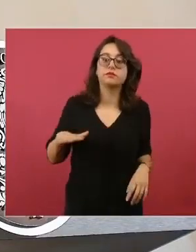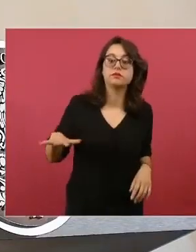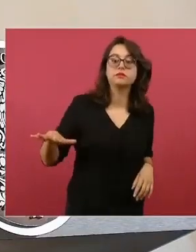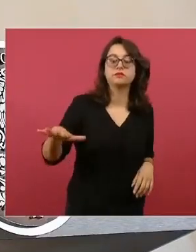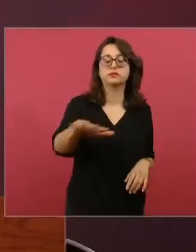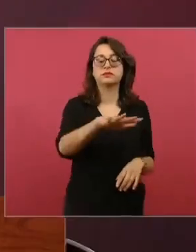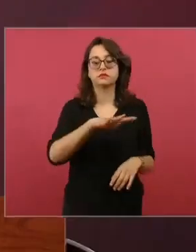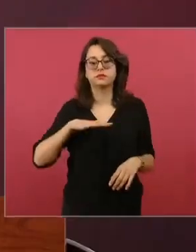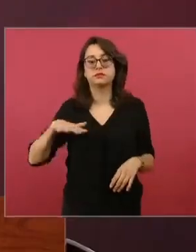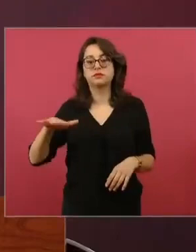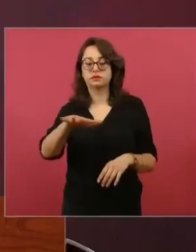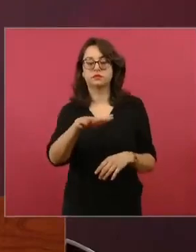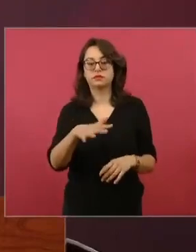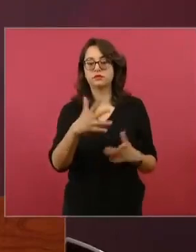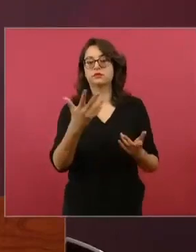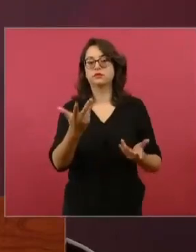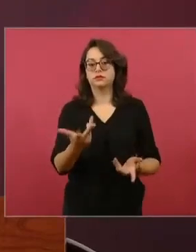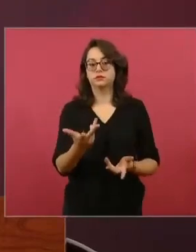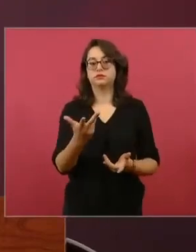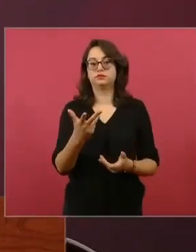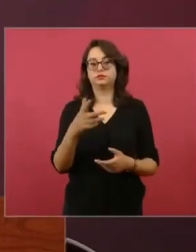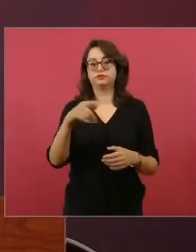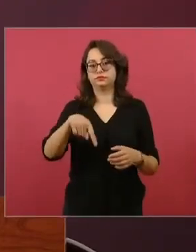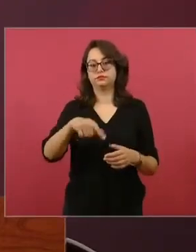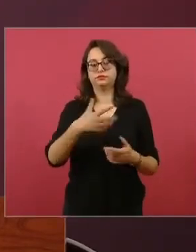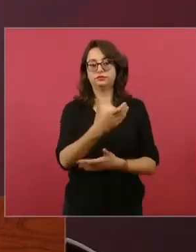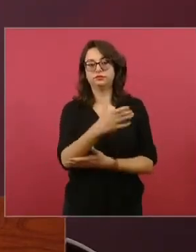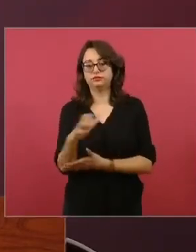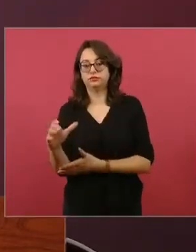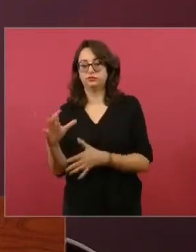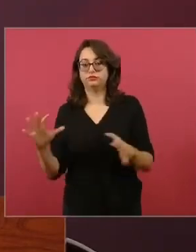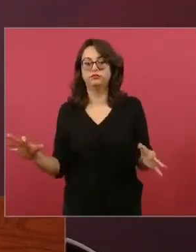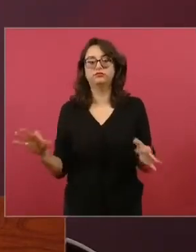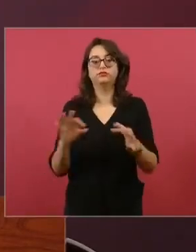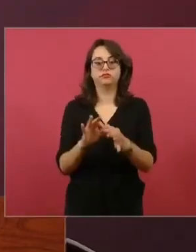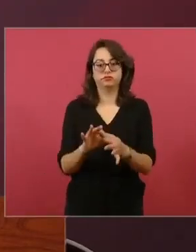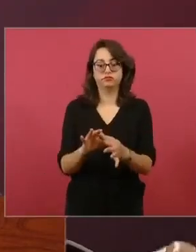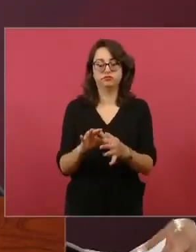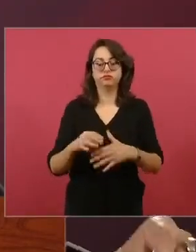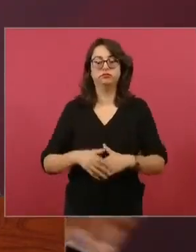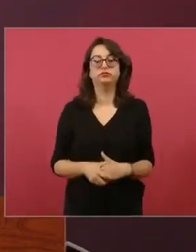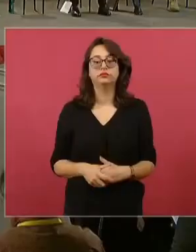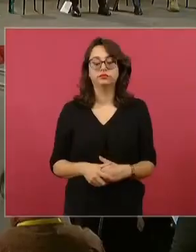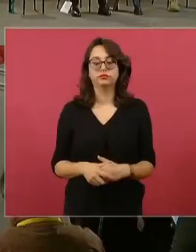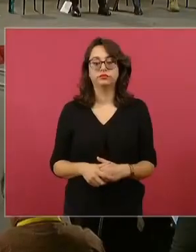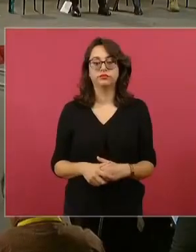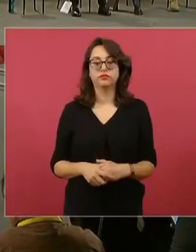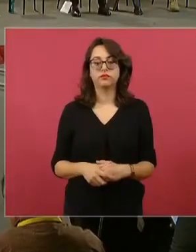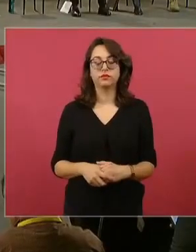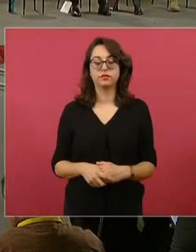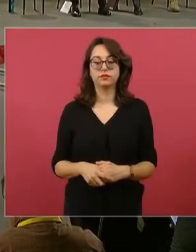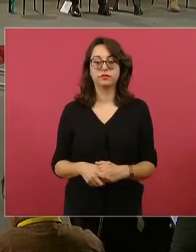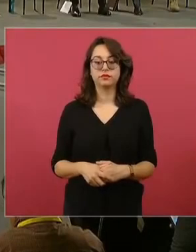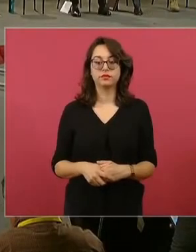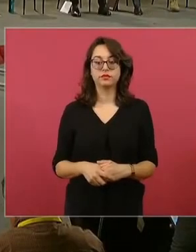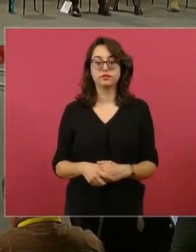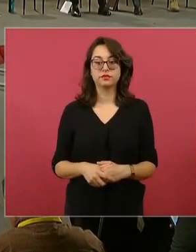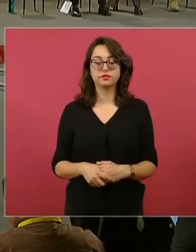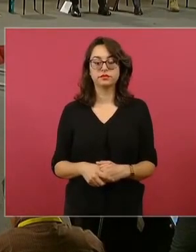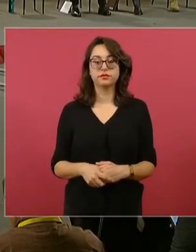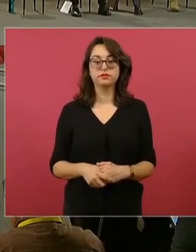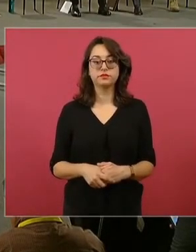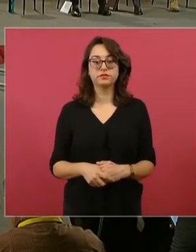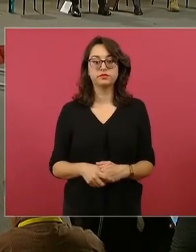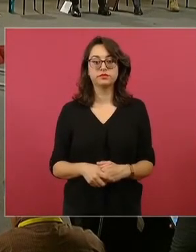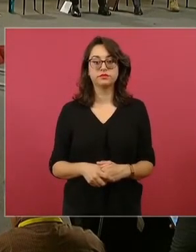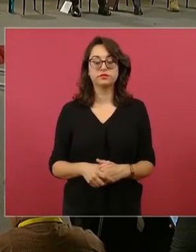ADBC, las ubicamos en Núcleos Agrarios, Tenencia Social de la Tierra. La siguiente. También se